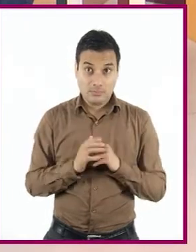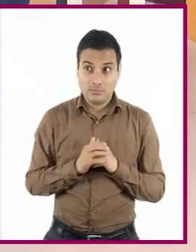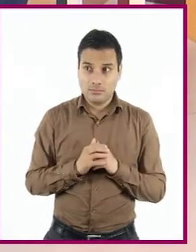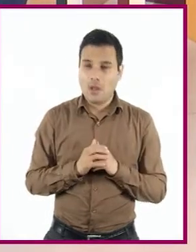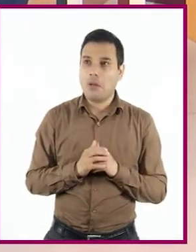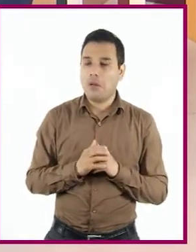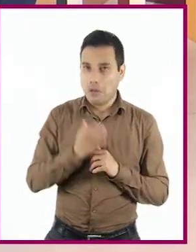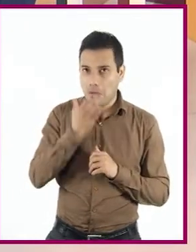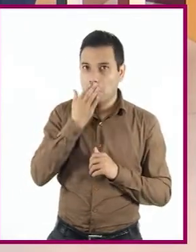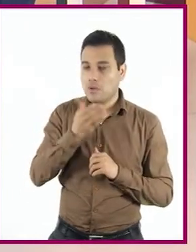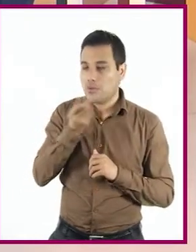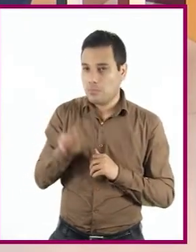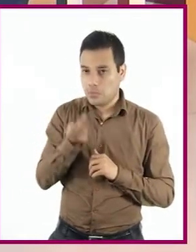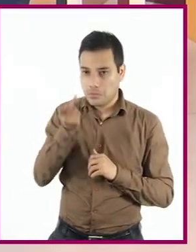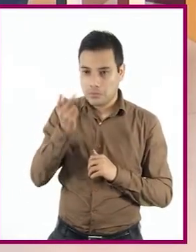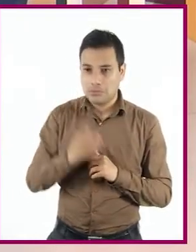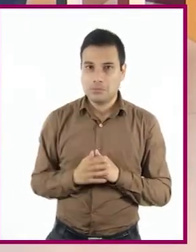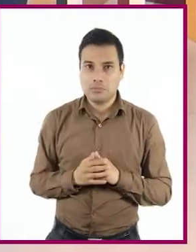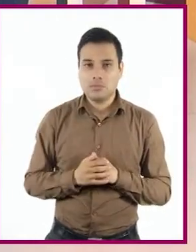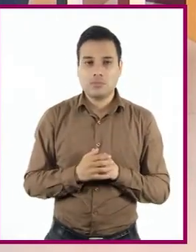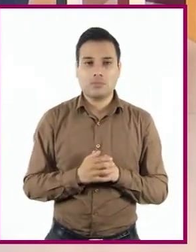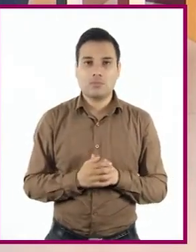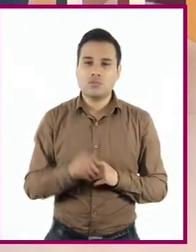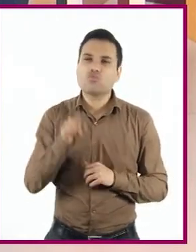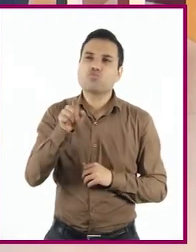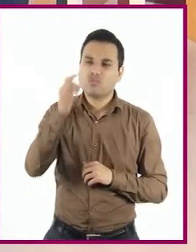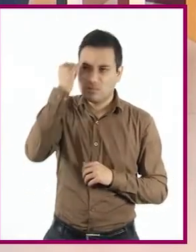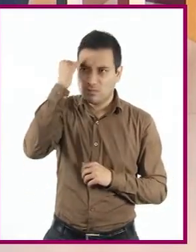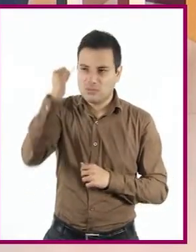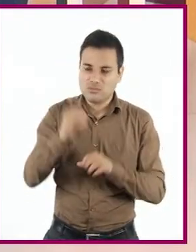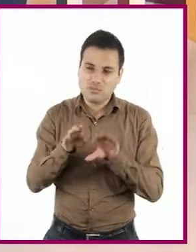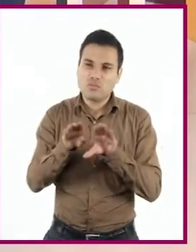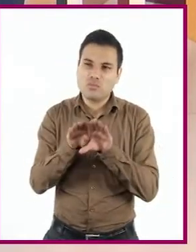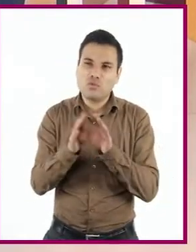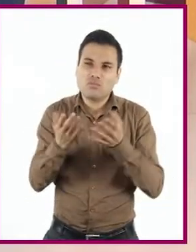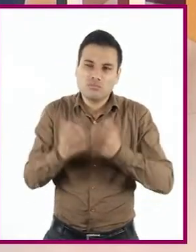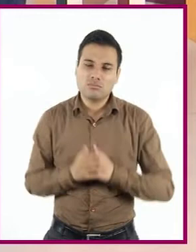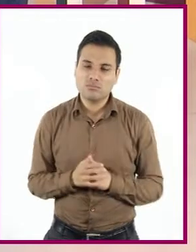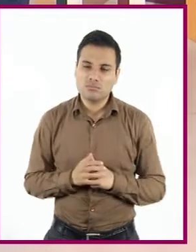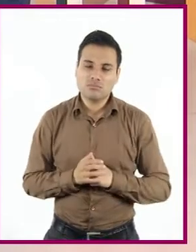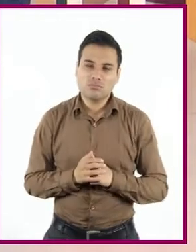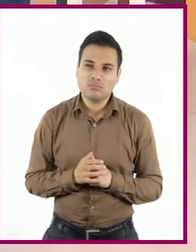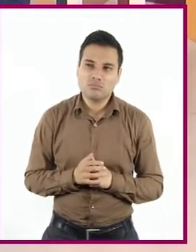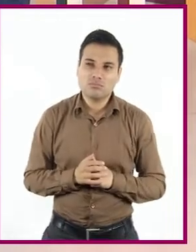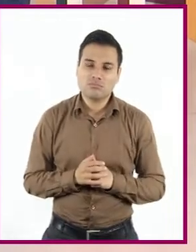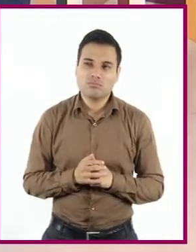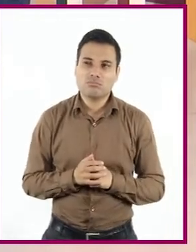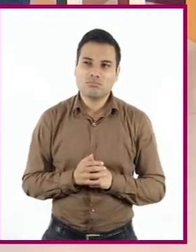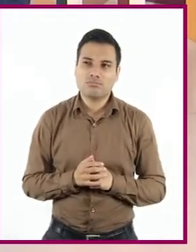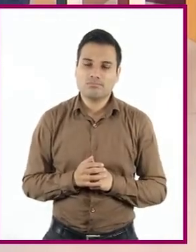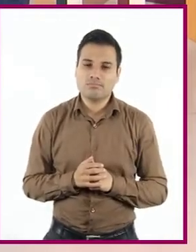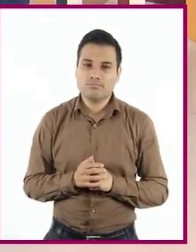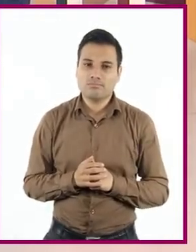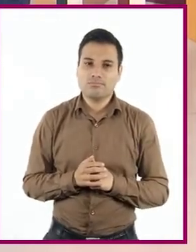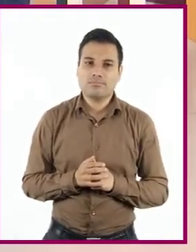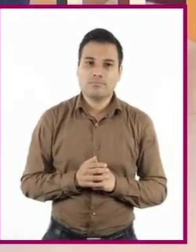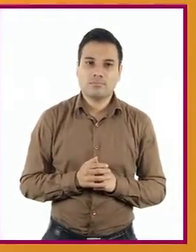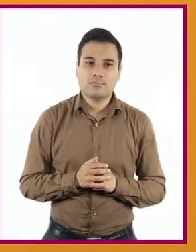pregunta. ¿A ti cómo se te ocurre que pudieras compartirnos tu memoria del futuro?